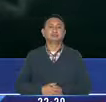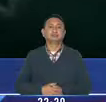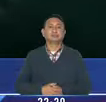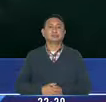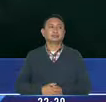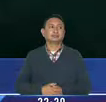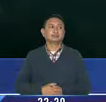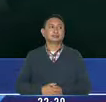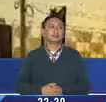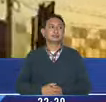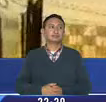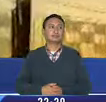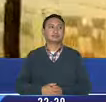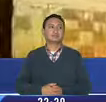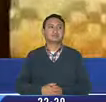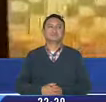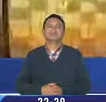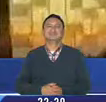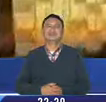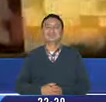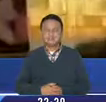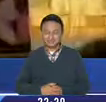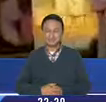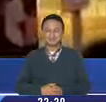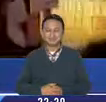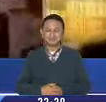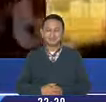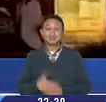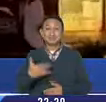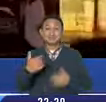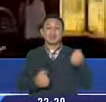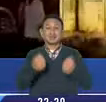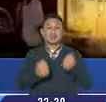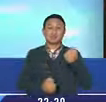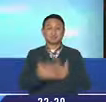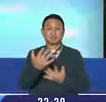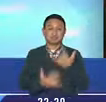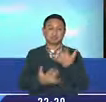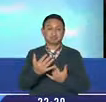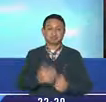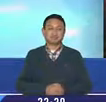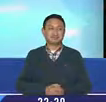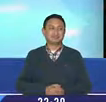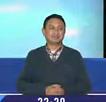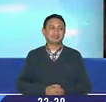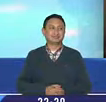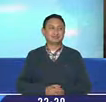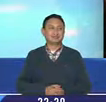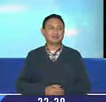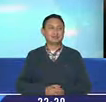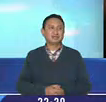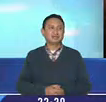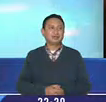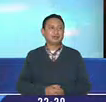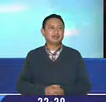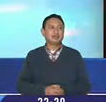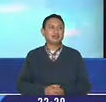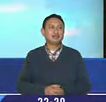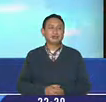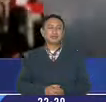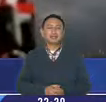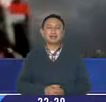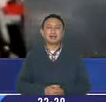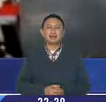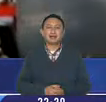Fue un intenso operativo que incluso terminó con varios vehículos incendiados e intensos tiroteos entre criminales y la policía